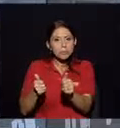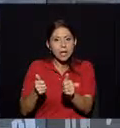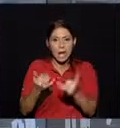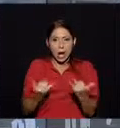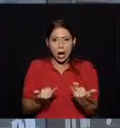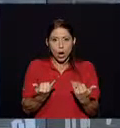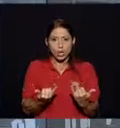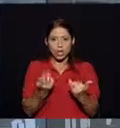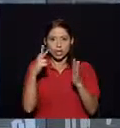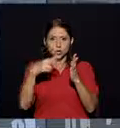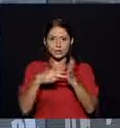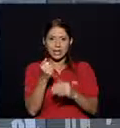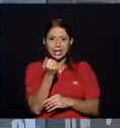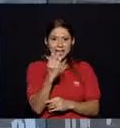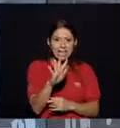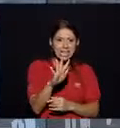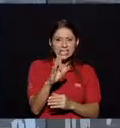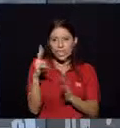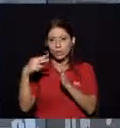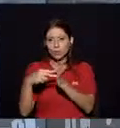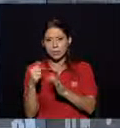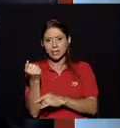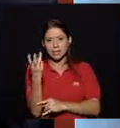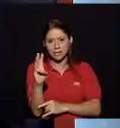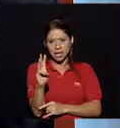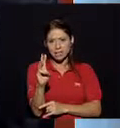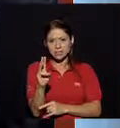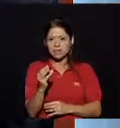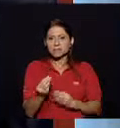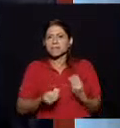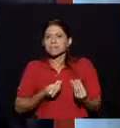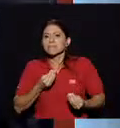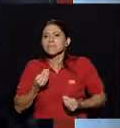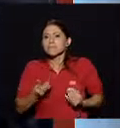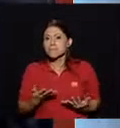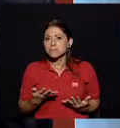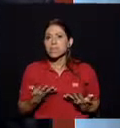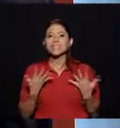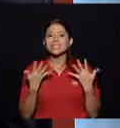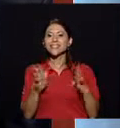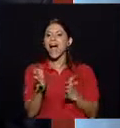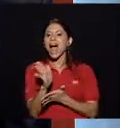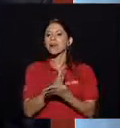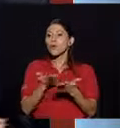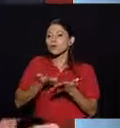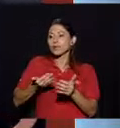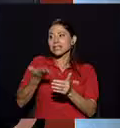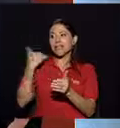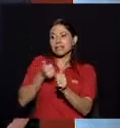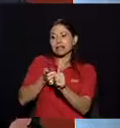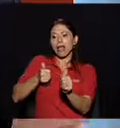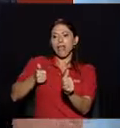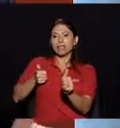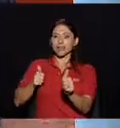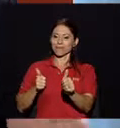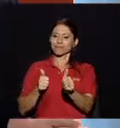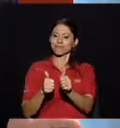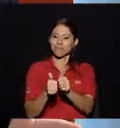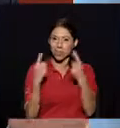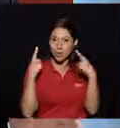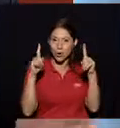2015, 2016, la gran discusión es, hemos logrado salir de algunos de estos rezagos. Por ejemplo, resolvimos